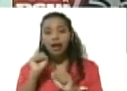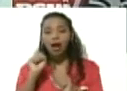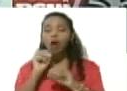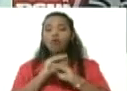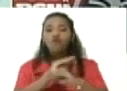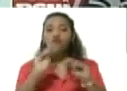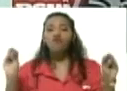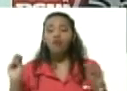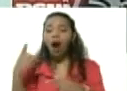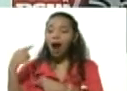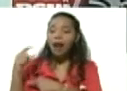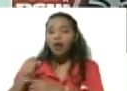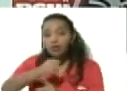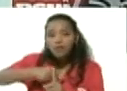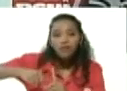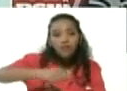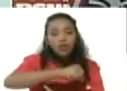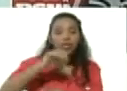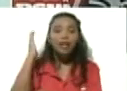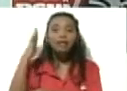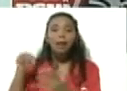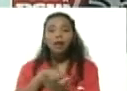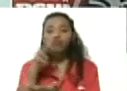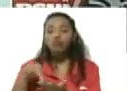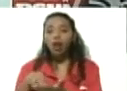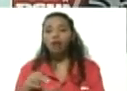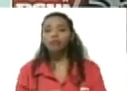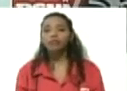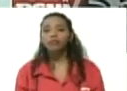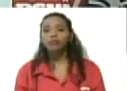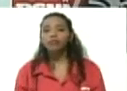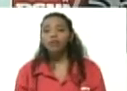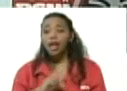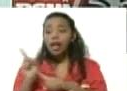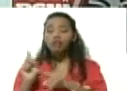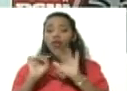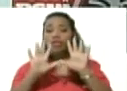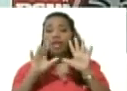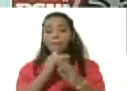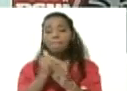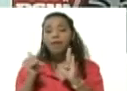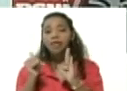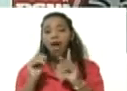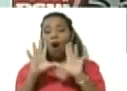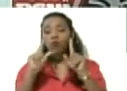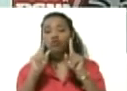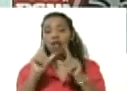para estar en los alrededores de la Asamblea Nacional a eso de las 10:30, 11 de la mañana ya.